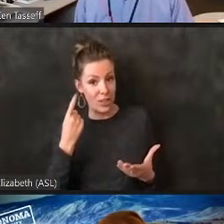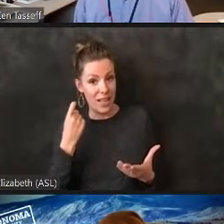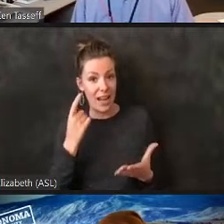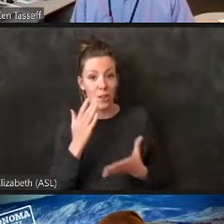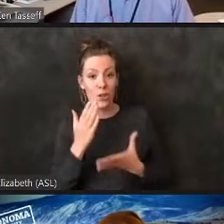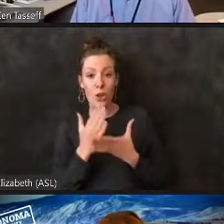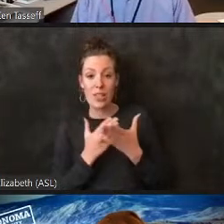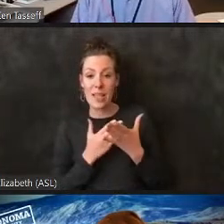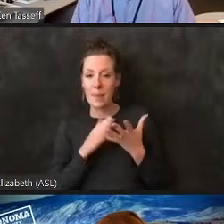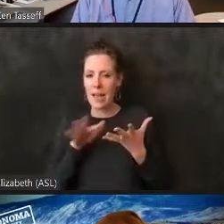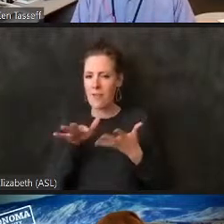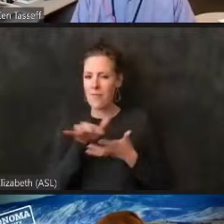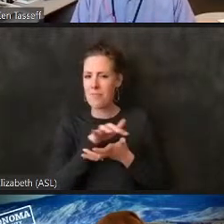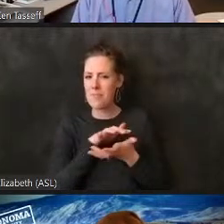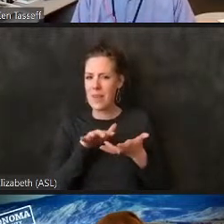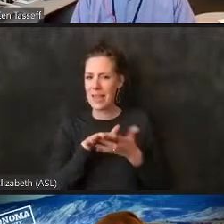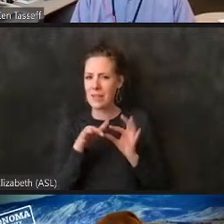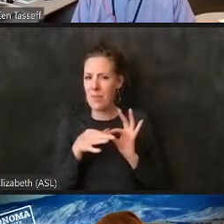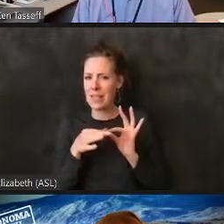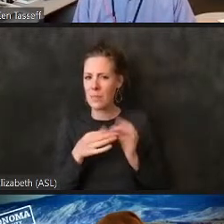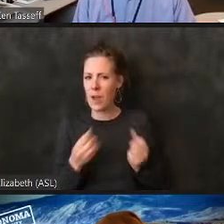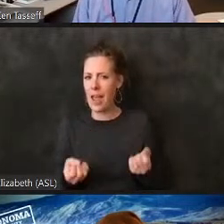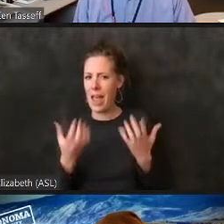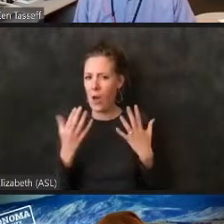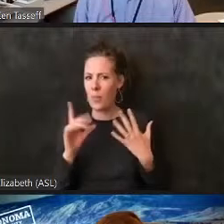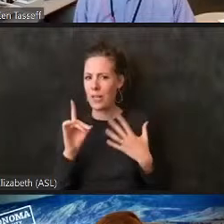También tenemos que tomar en cuenta un poco de